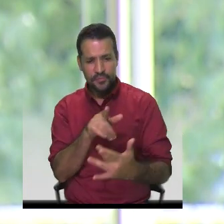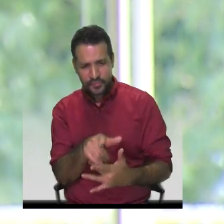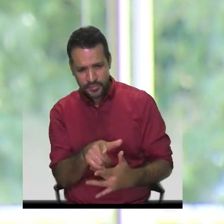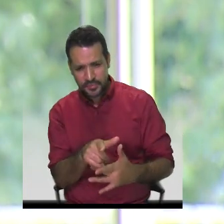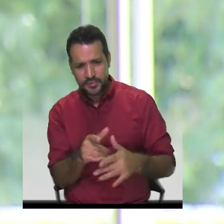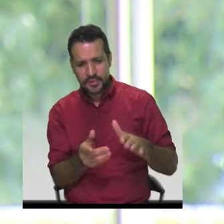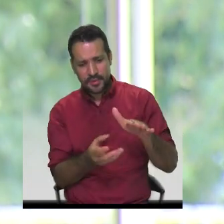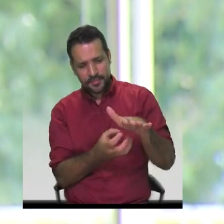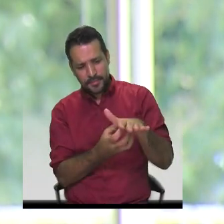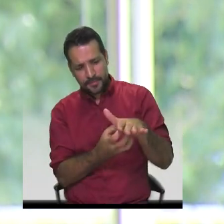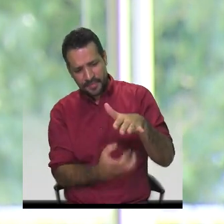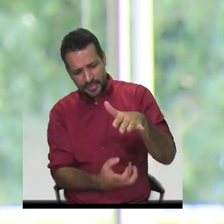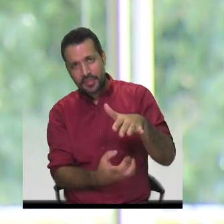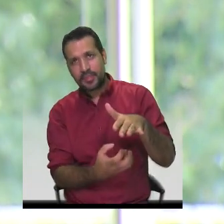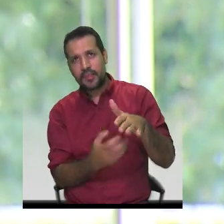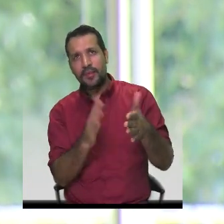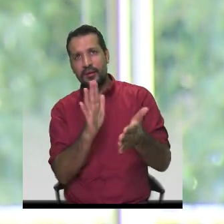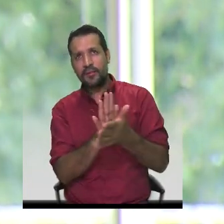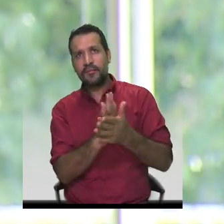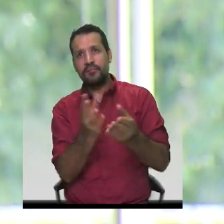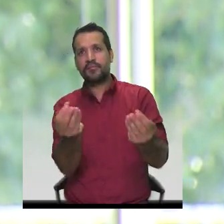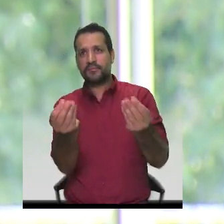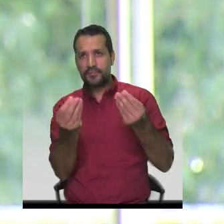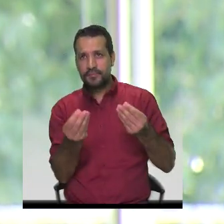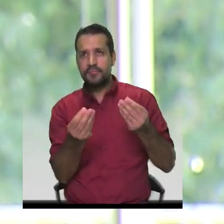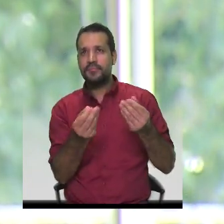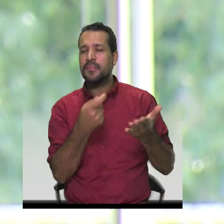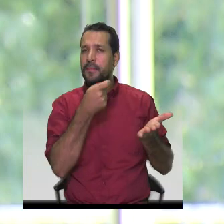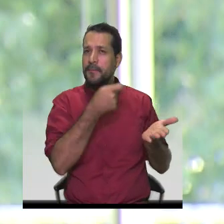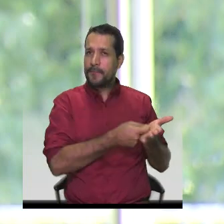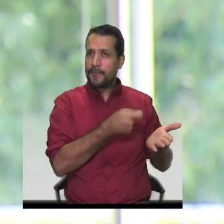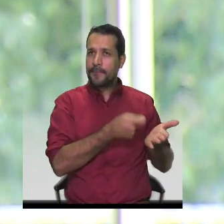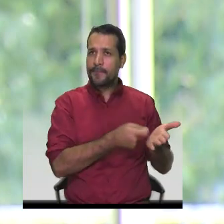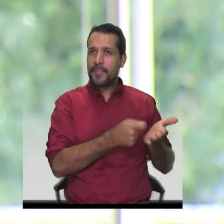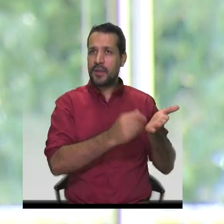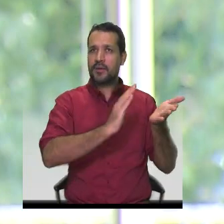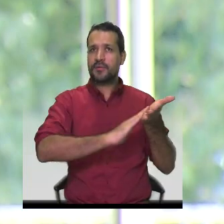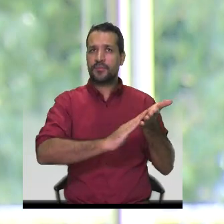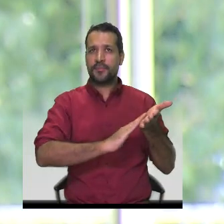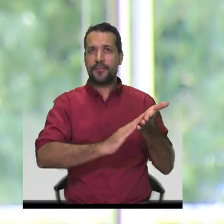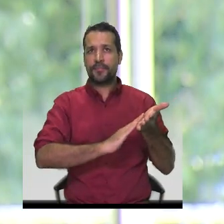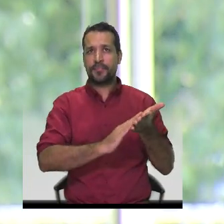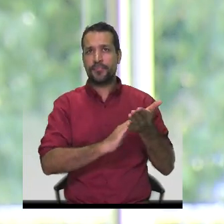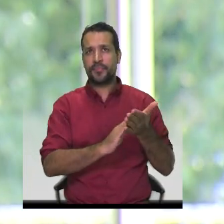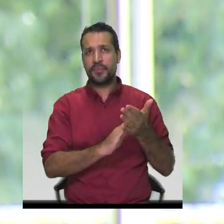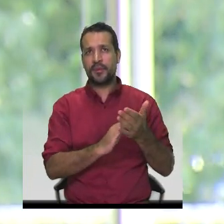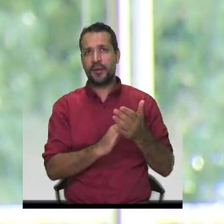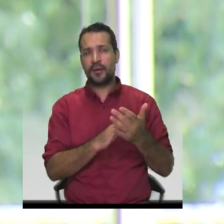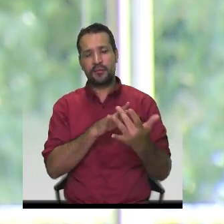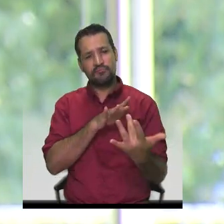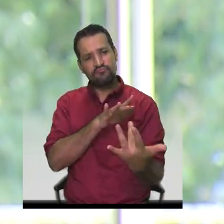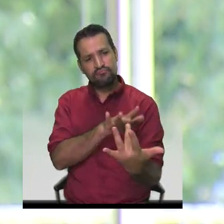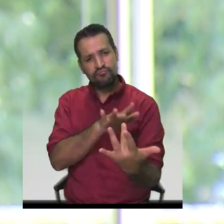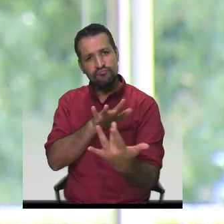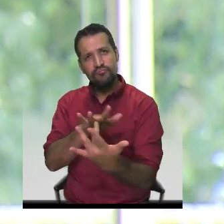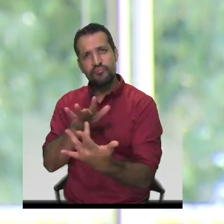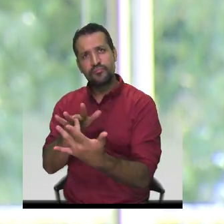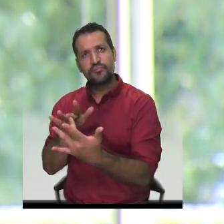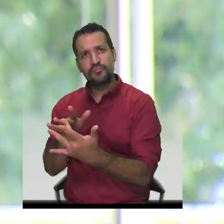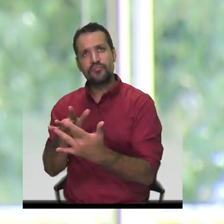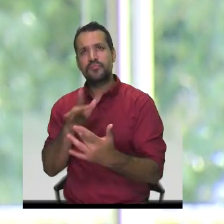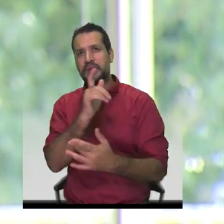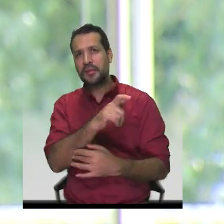la suela, la mandas, me imagino que pagas algo, pero están construyendo una relación de largo plazo con sus clientes.